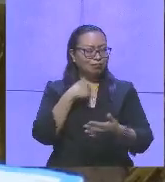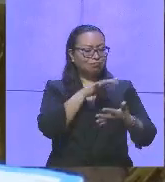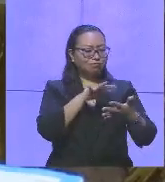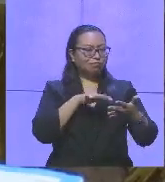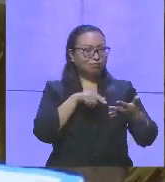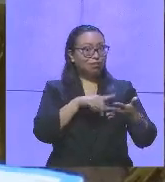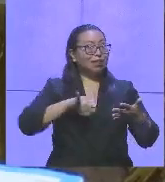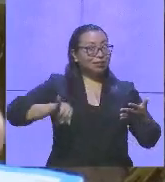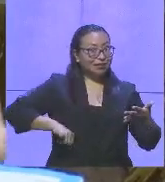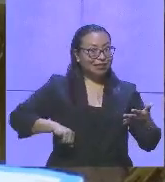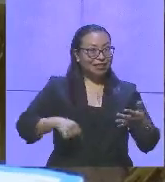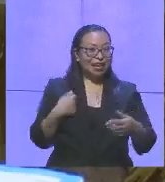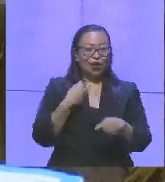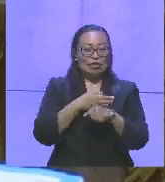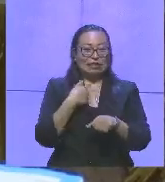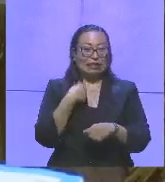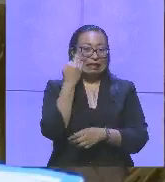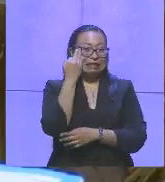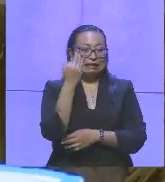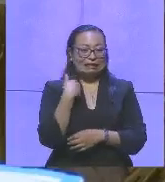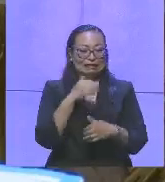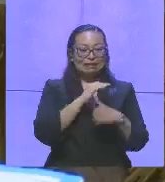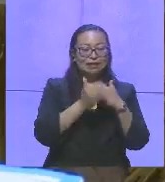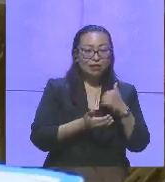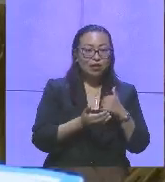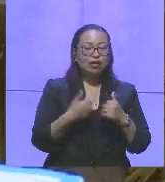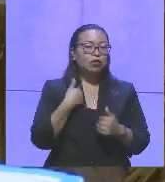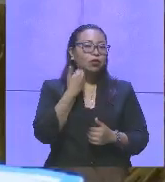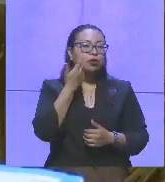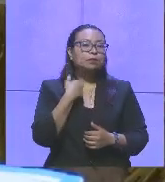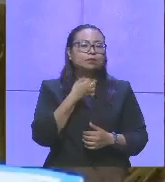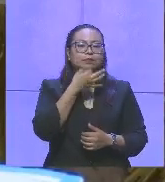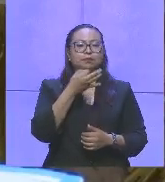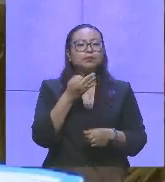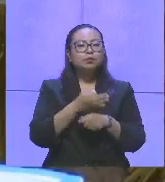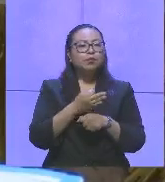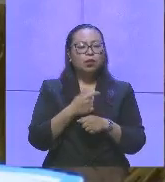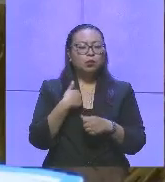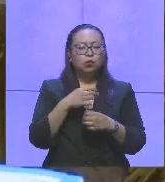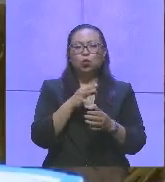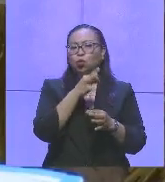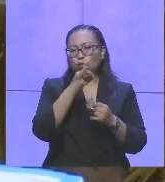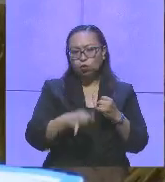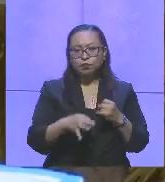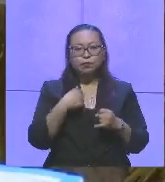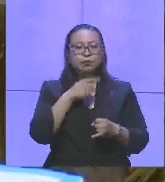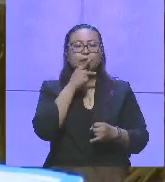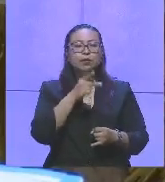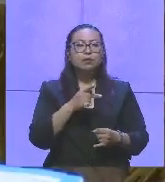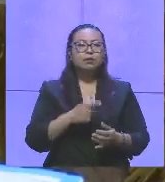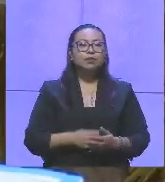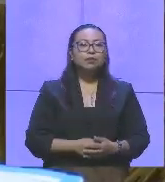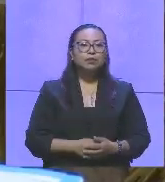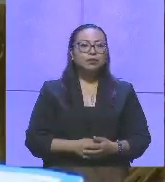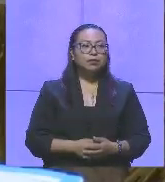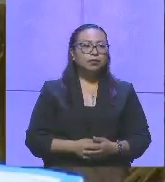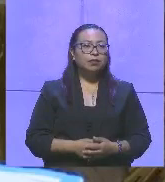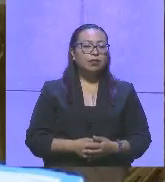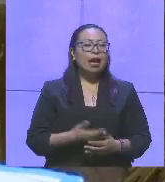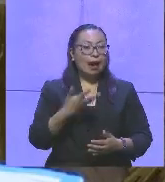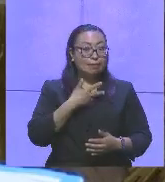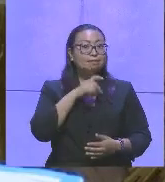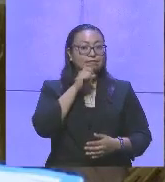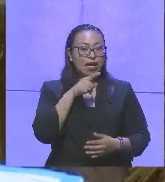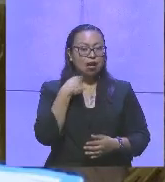me va a acabar el tiempo, entonces les quiero decir nada más para terminar que, bueno, por ejemplo, hay el